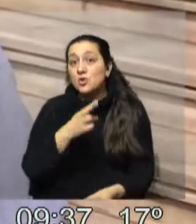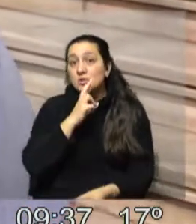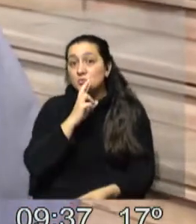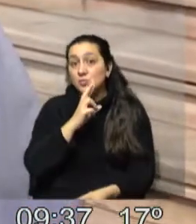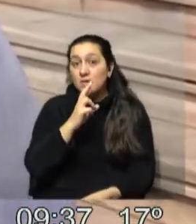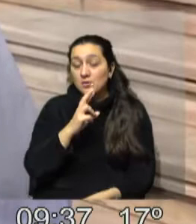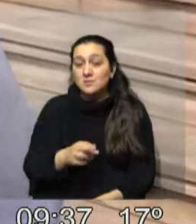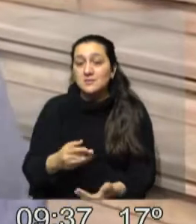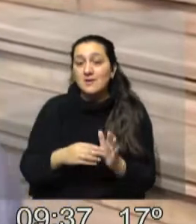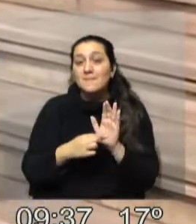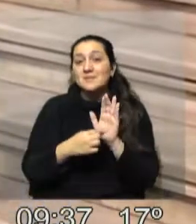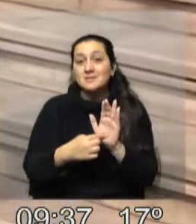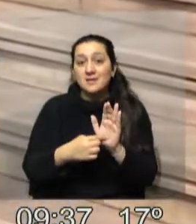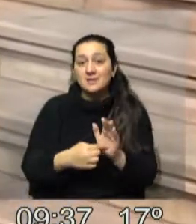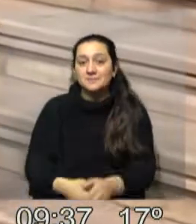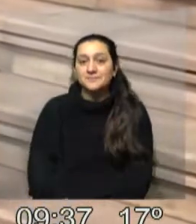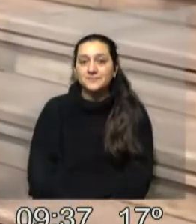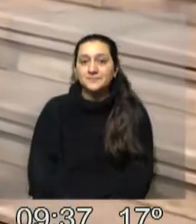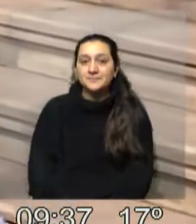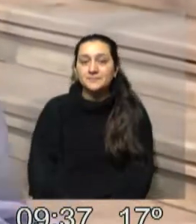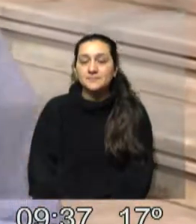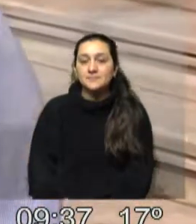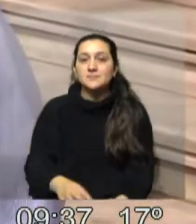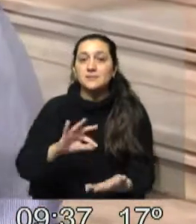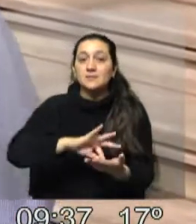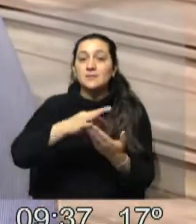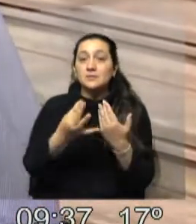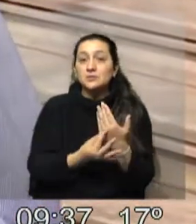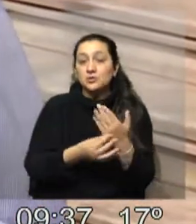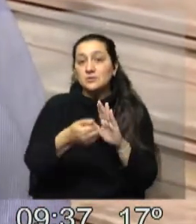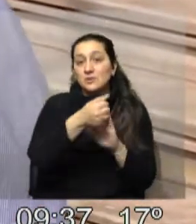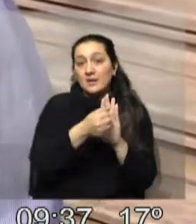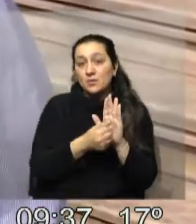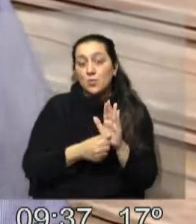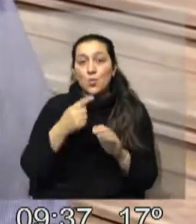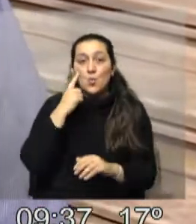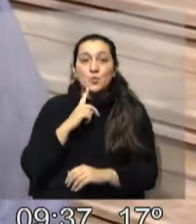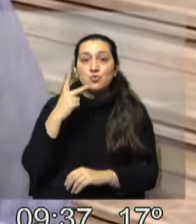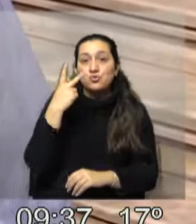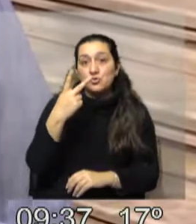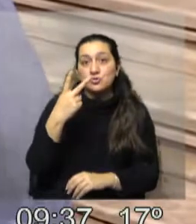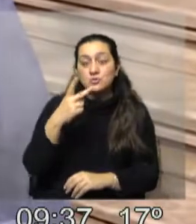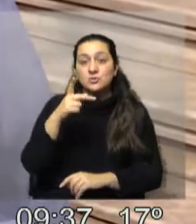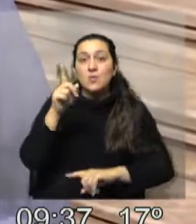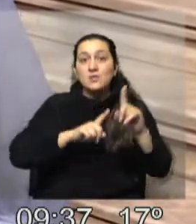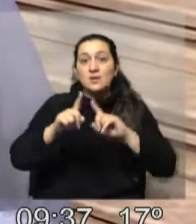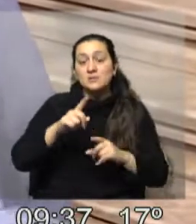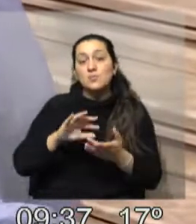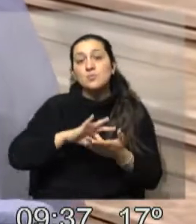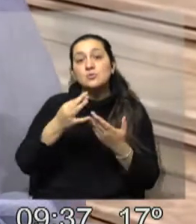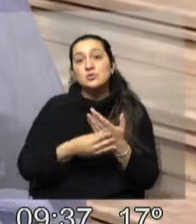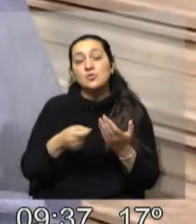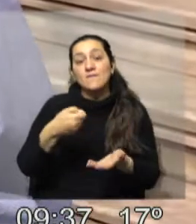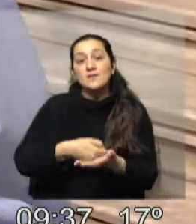en la jornada de hoy en el Paraninfo. Mira, el proyecto en realidad es un artículo 2 de la UDELAR, que son proyectos que financia la Comisión Sectoral